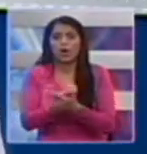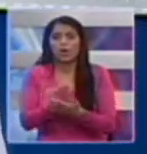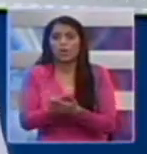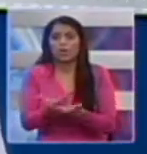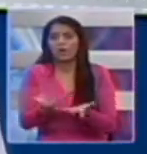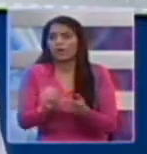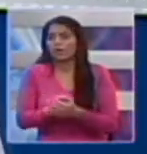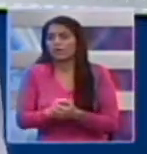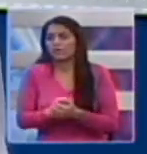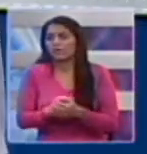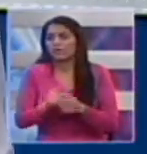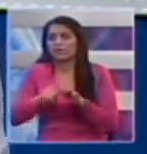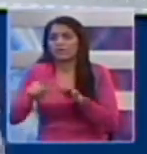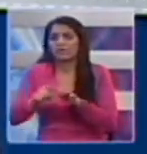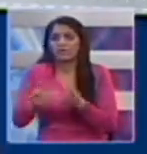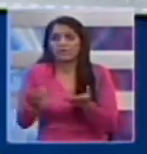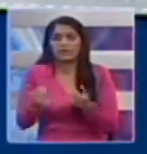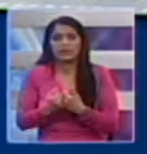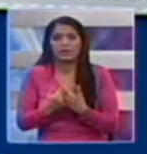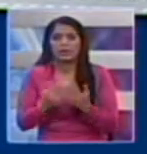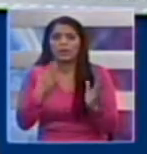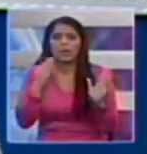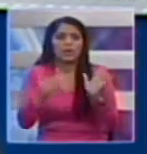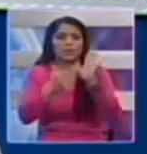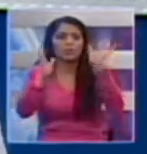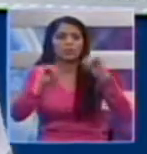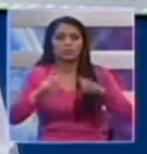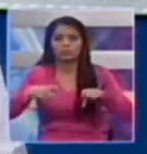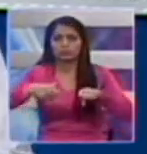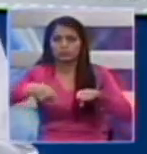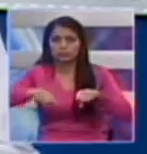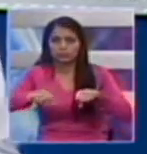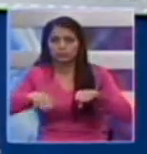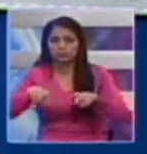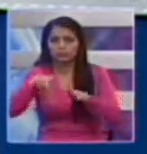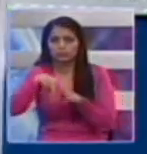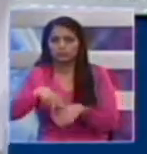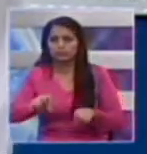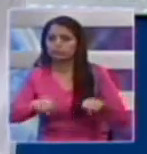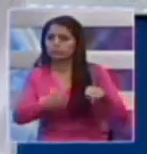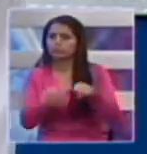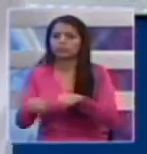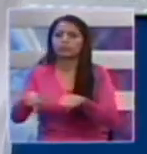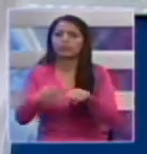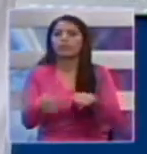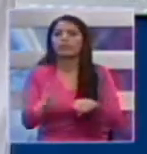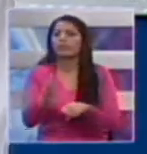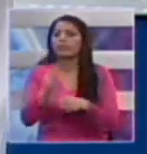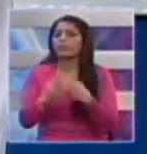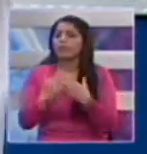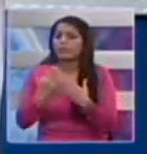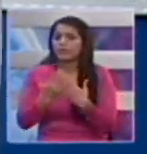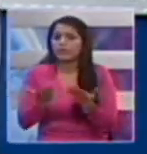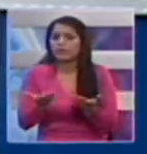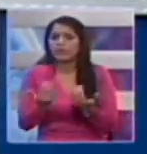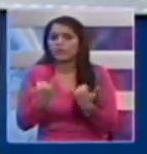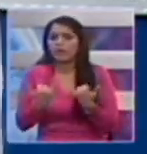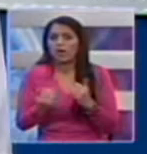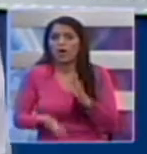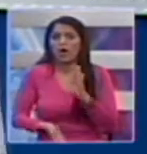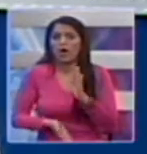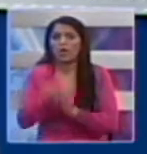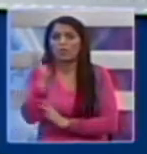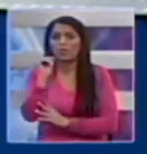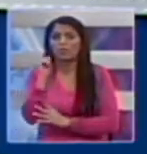sirve como un libre derecho a movilizarse y es donde tiene más acceso, pero esa moto le ha subido de $1,200